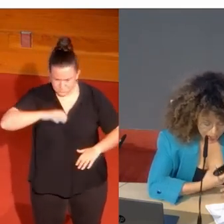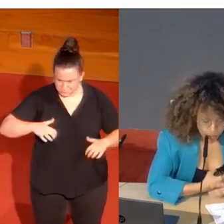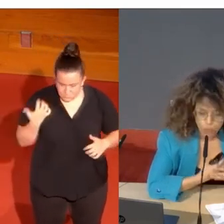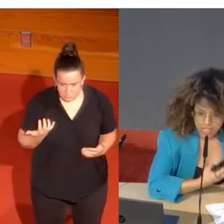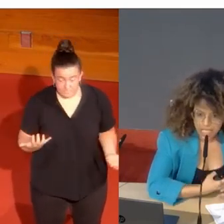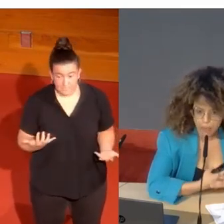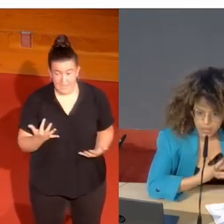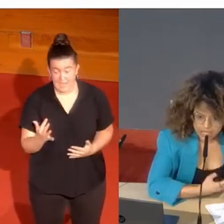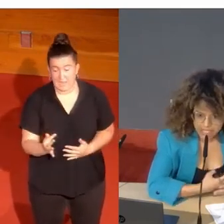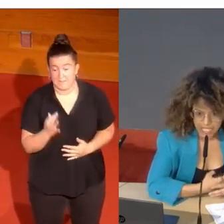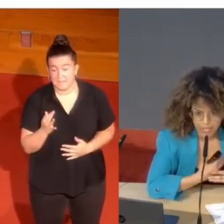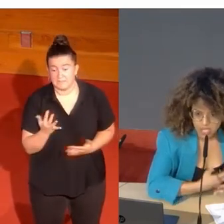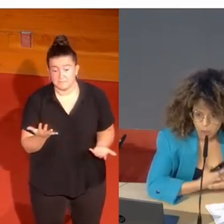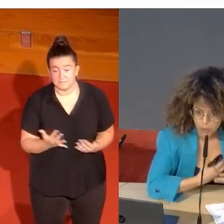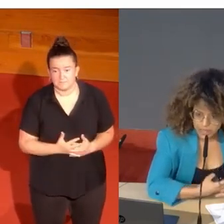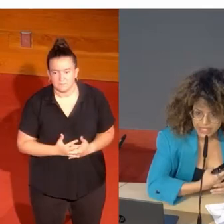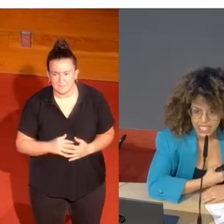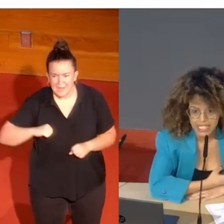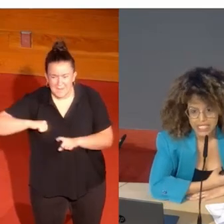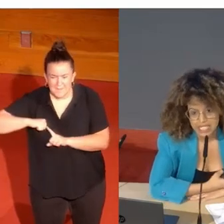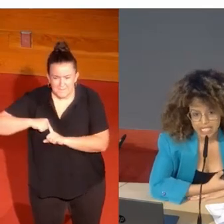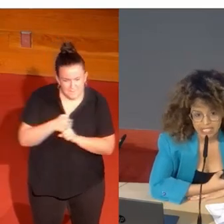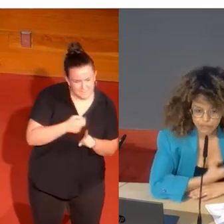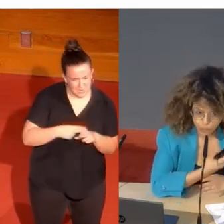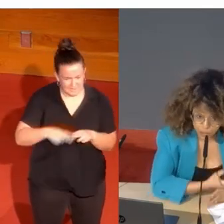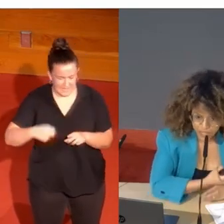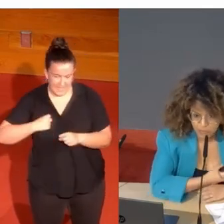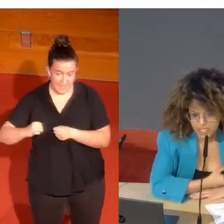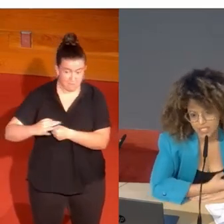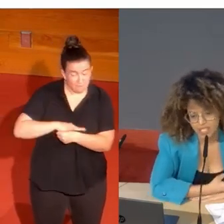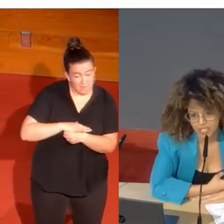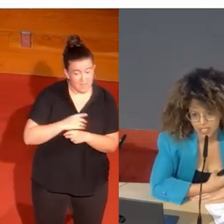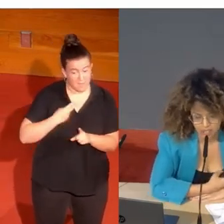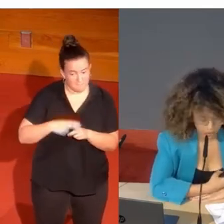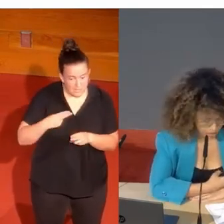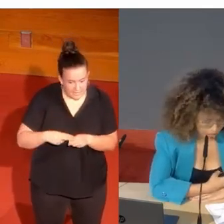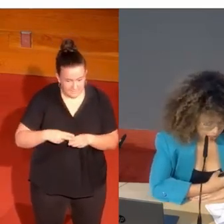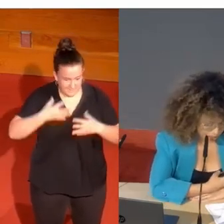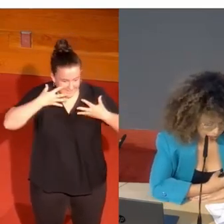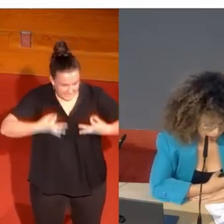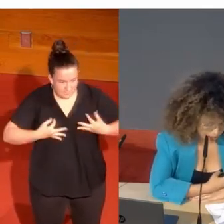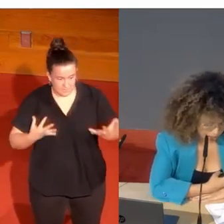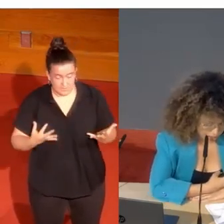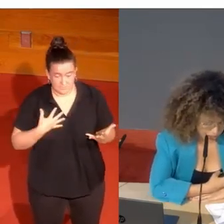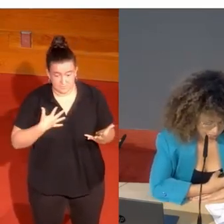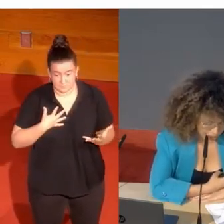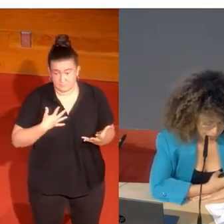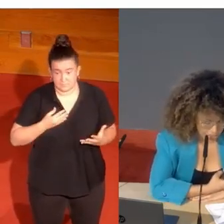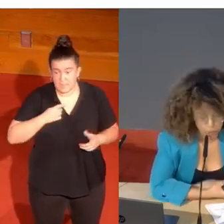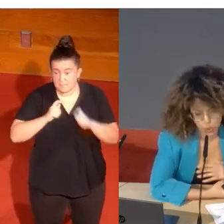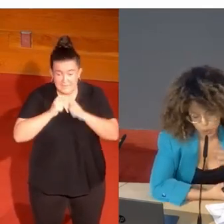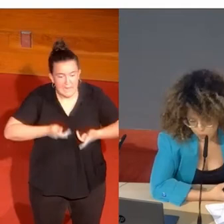y la influencia política la presión política eh influye en el ejercicio eh de de la